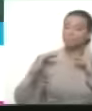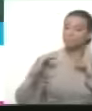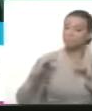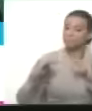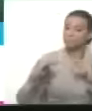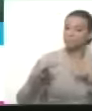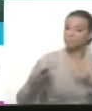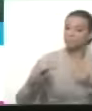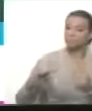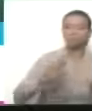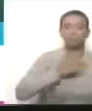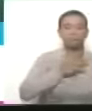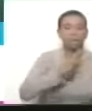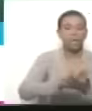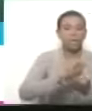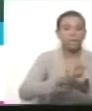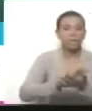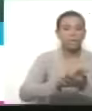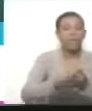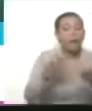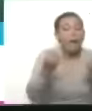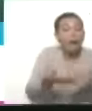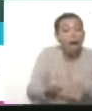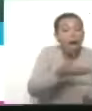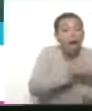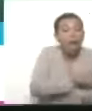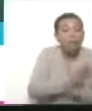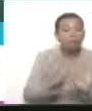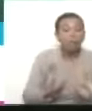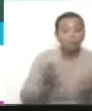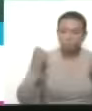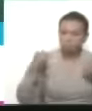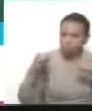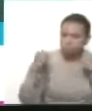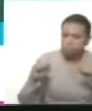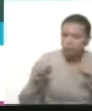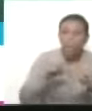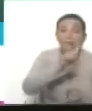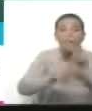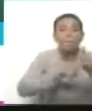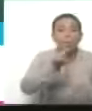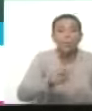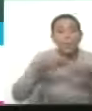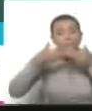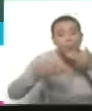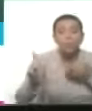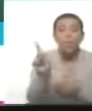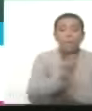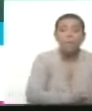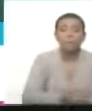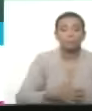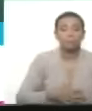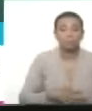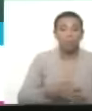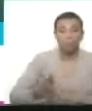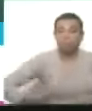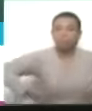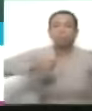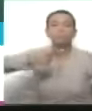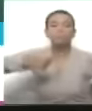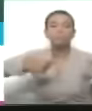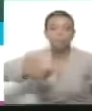equilibrados firmes y preparándonos para el gran referéndum consultivo porque está retando al pueblo de